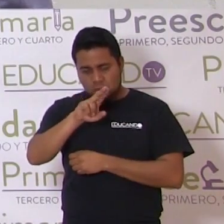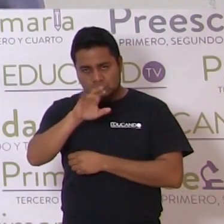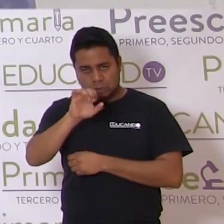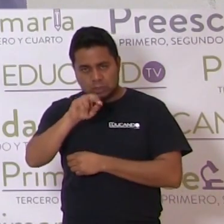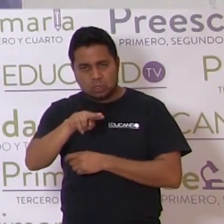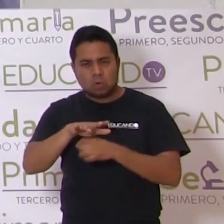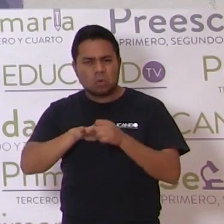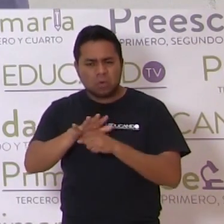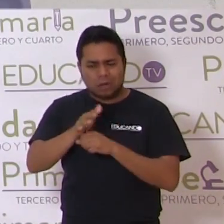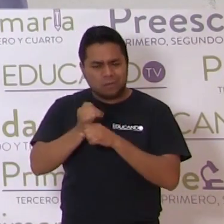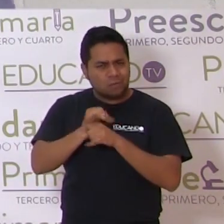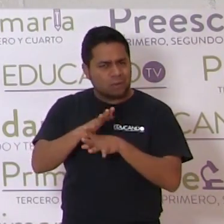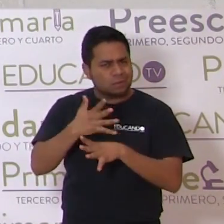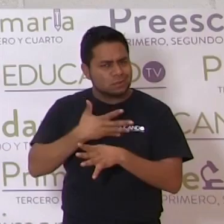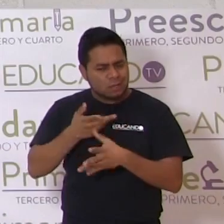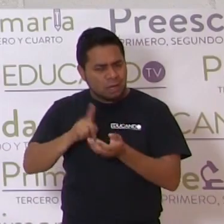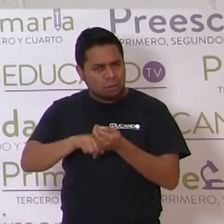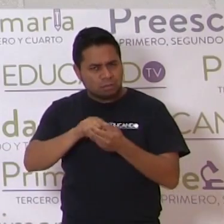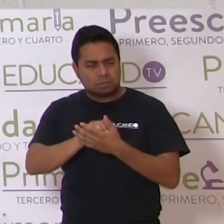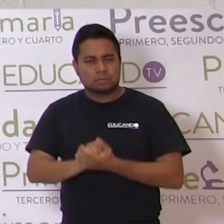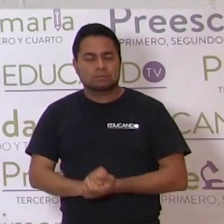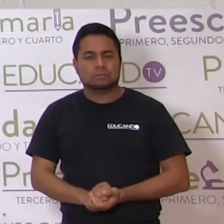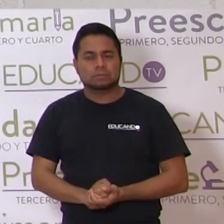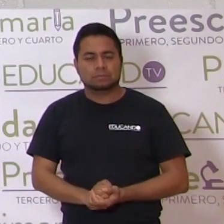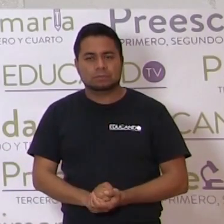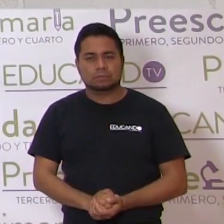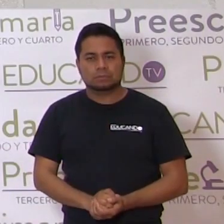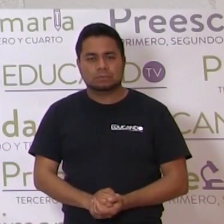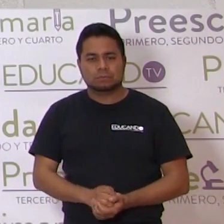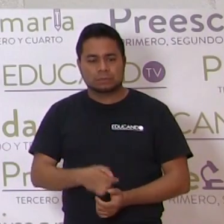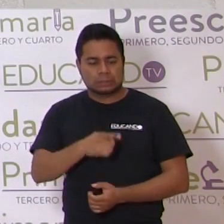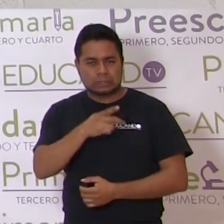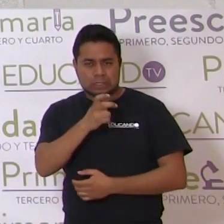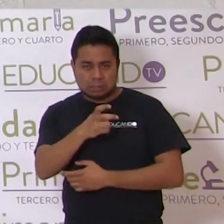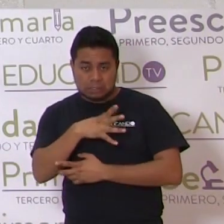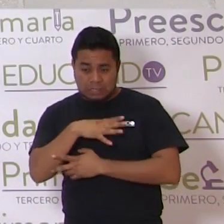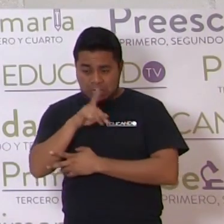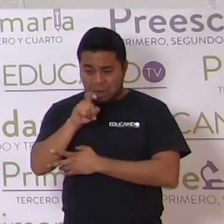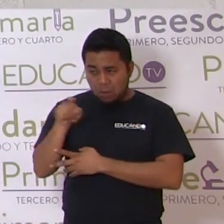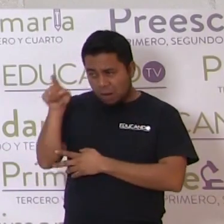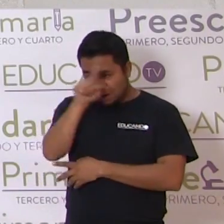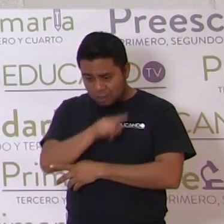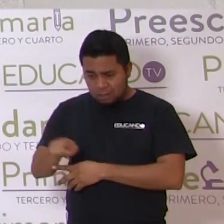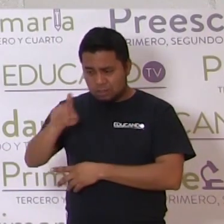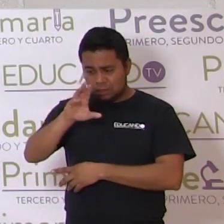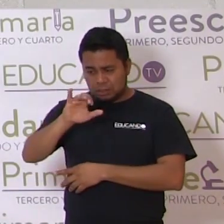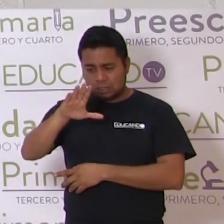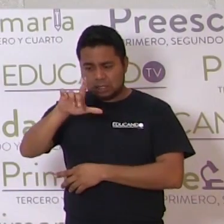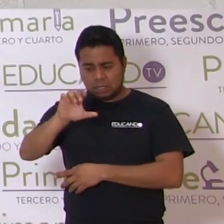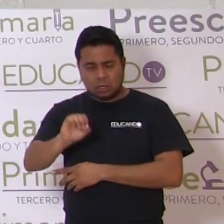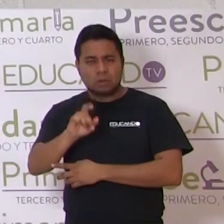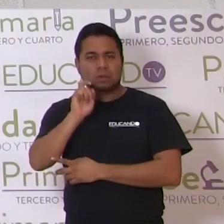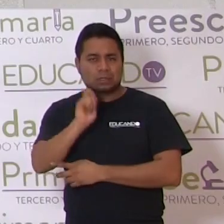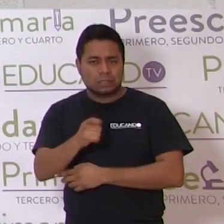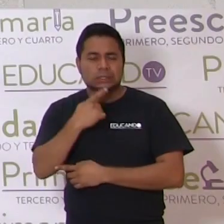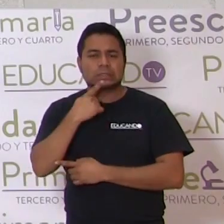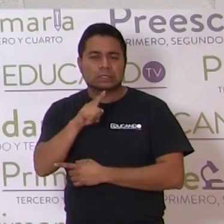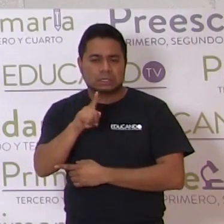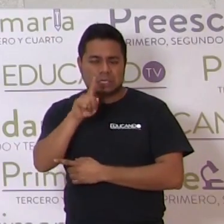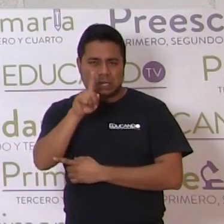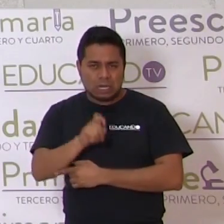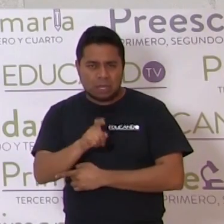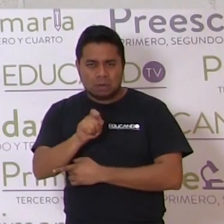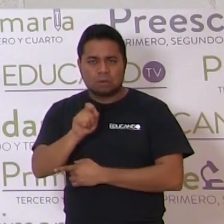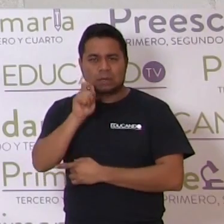leer. Introducción. El fenómeno conocido como ciclo del agua es aquel que hace que el agua